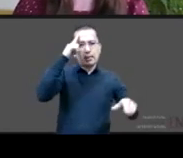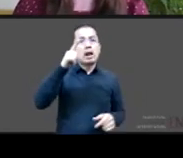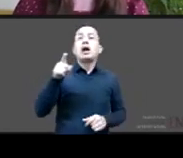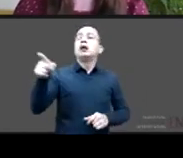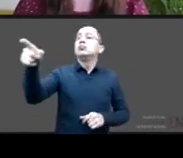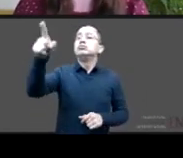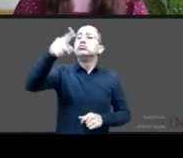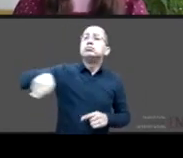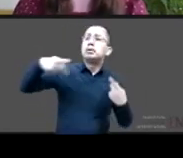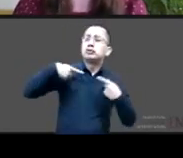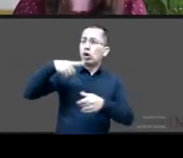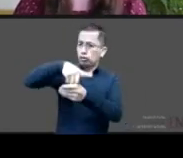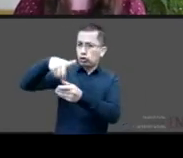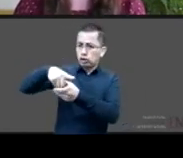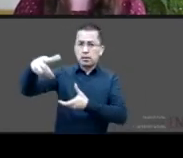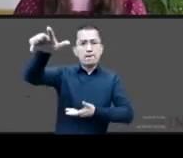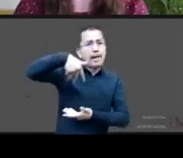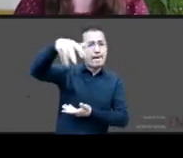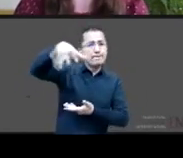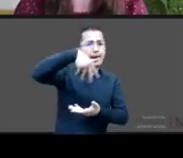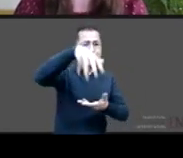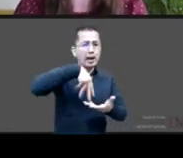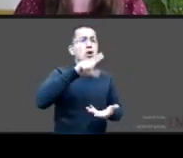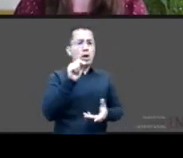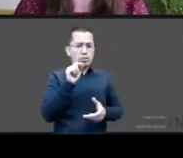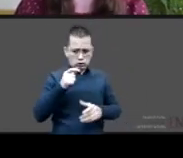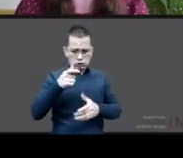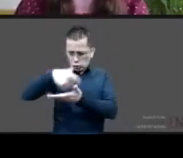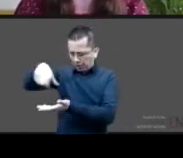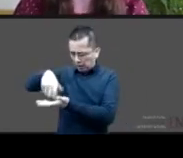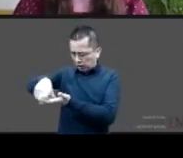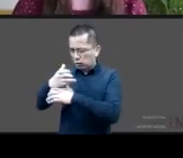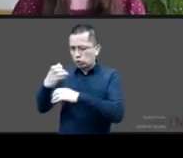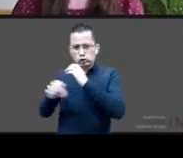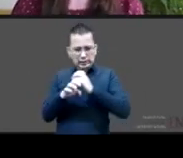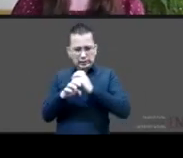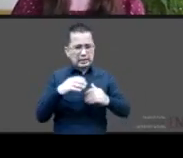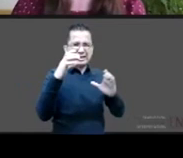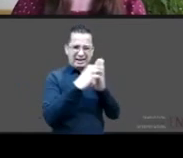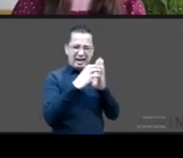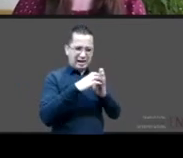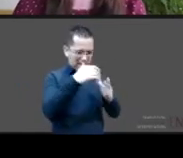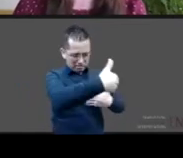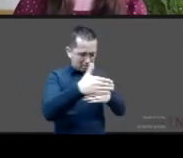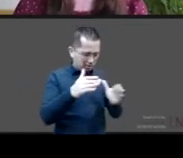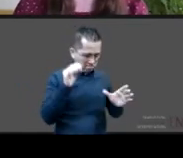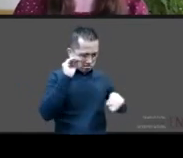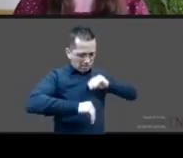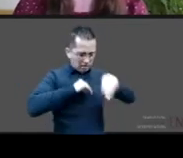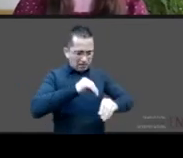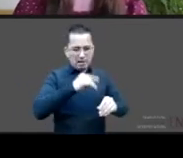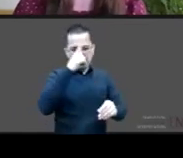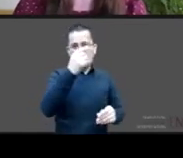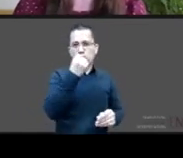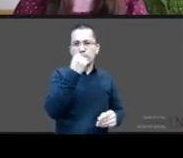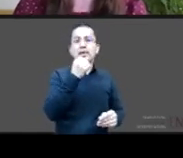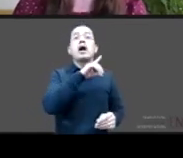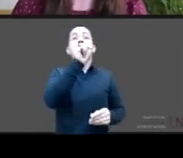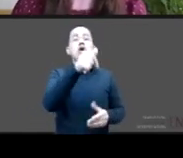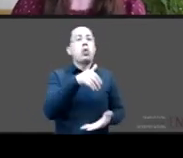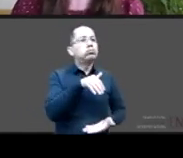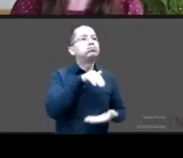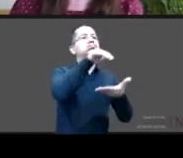arman las despensas y posteriormente a nivel parroquial principalmente en la zona del centro histórico los